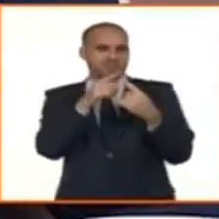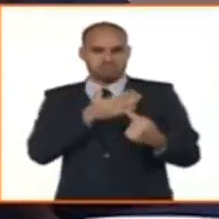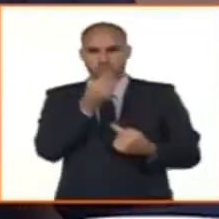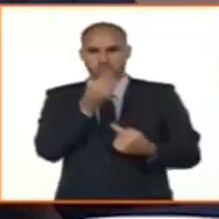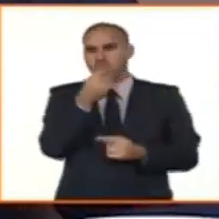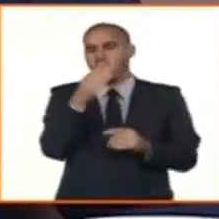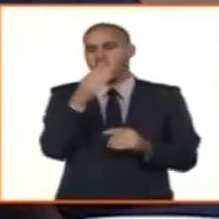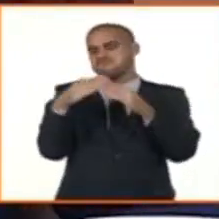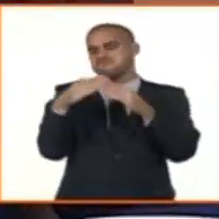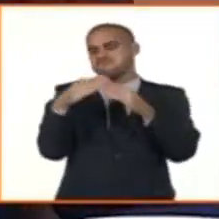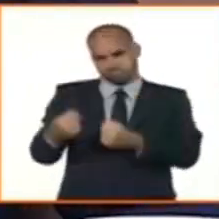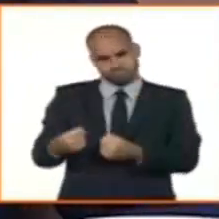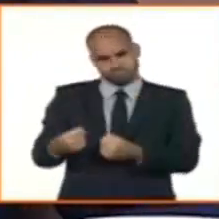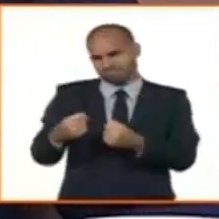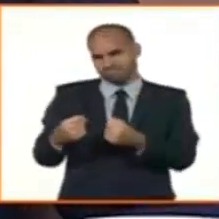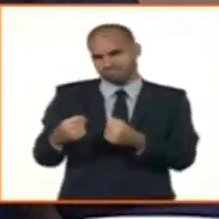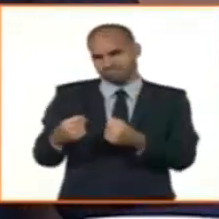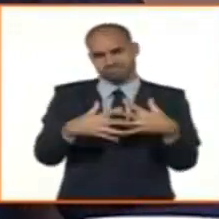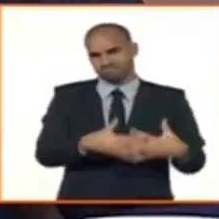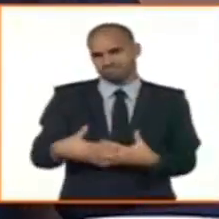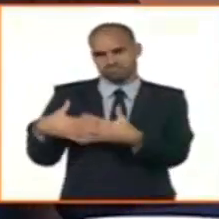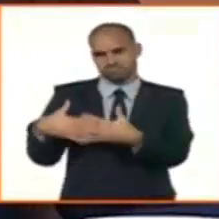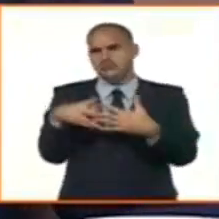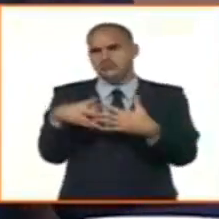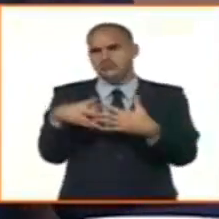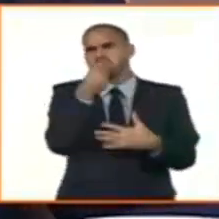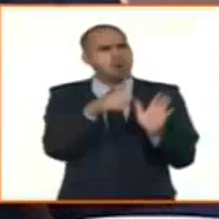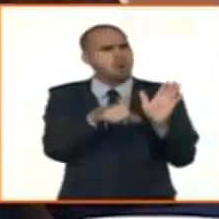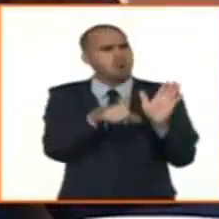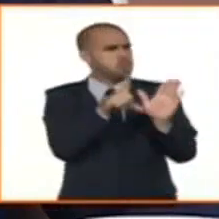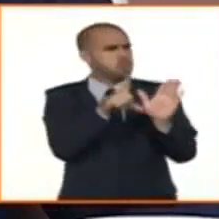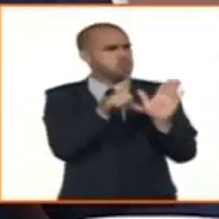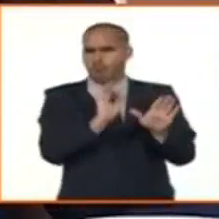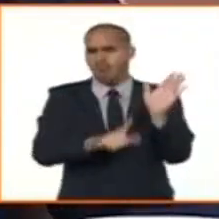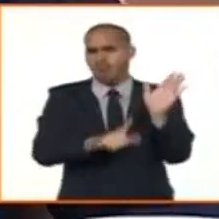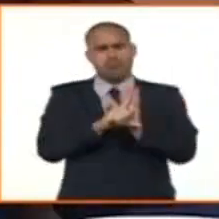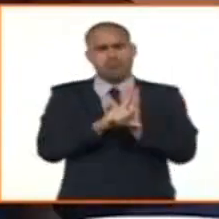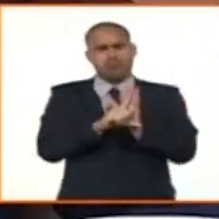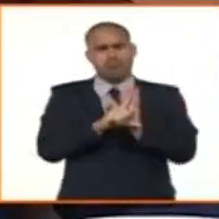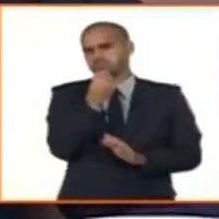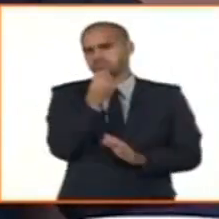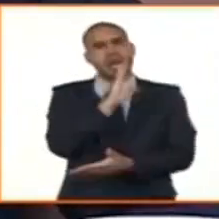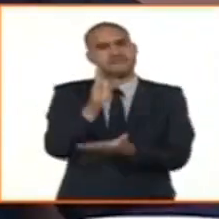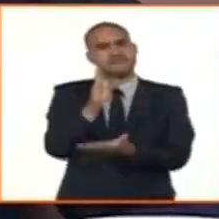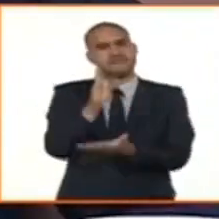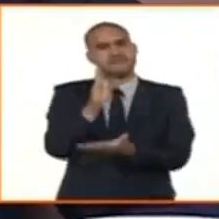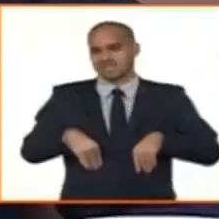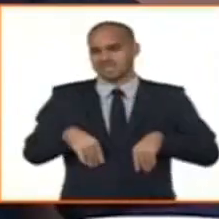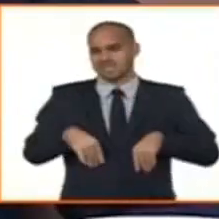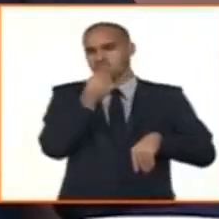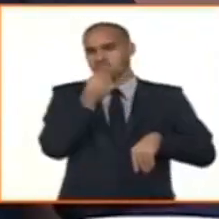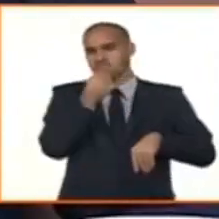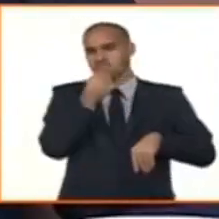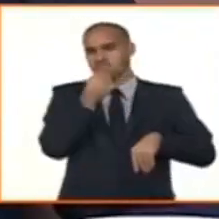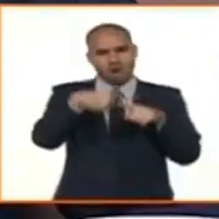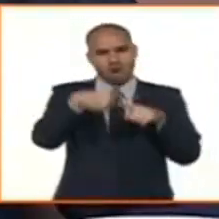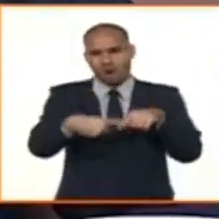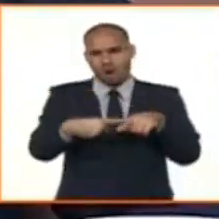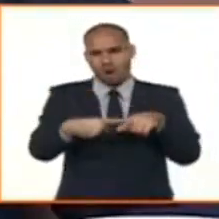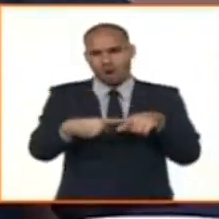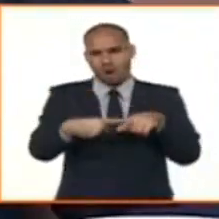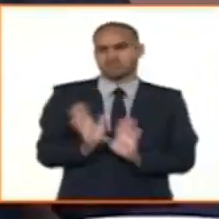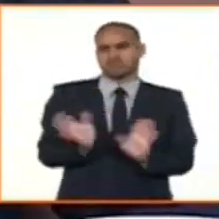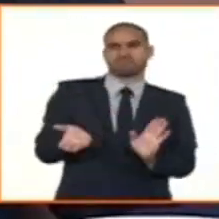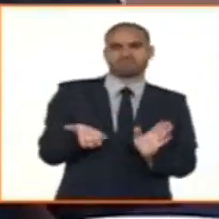país, sin importar cómo llegó o se utilizó un modo ilegal para llegar hasta ahí. por más de 60 años, y hay que insistir, la